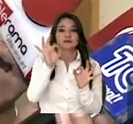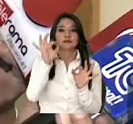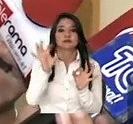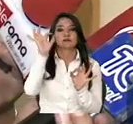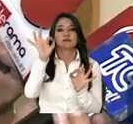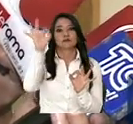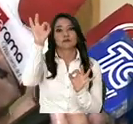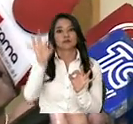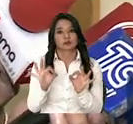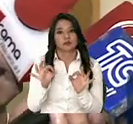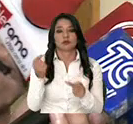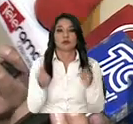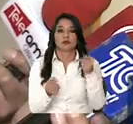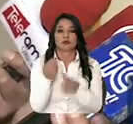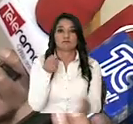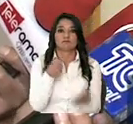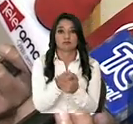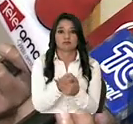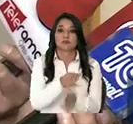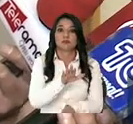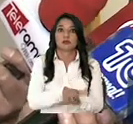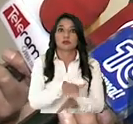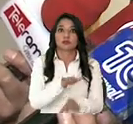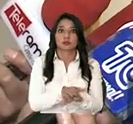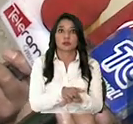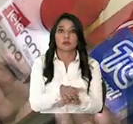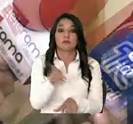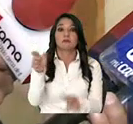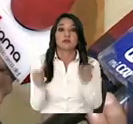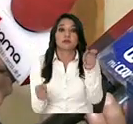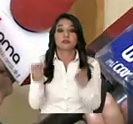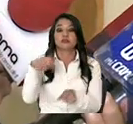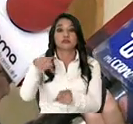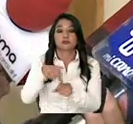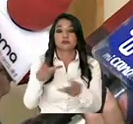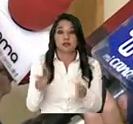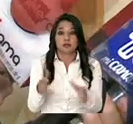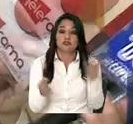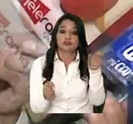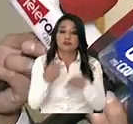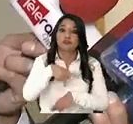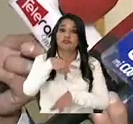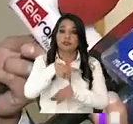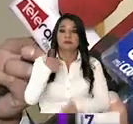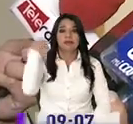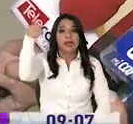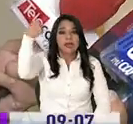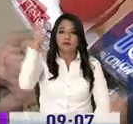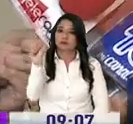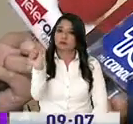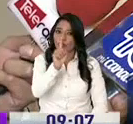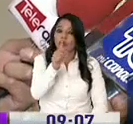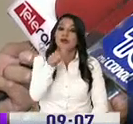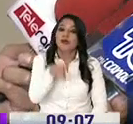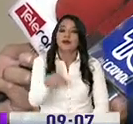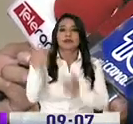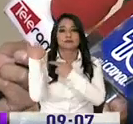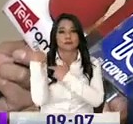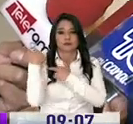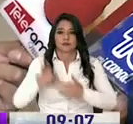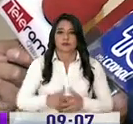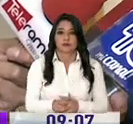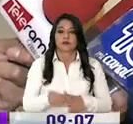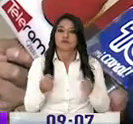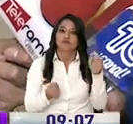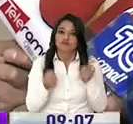de accidentes en el país se da por choferes no profesionales. El ser chofer profesional no es un derecho, es una responsabilidad,